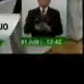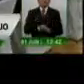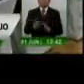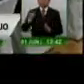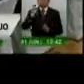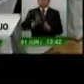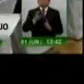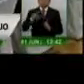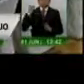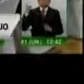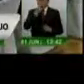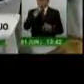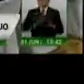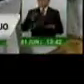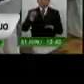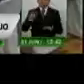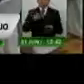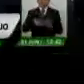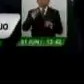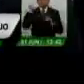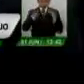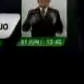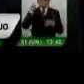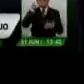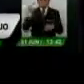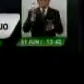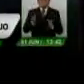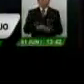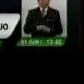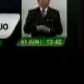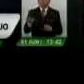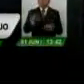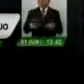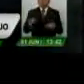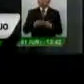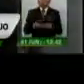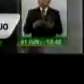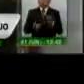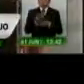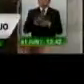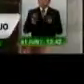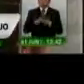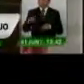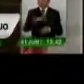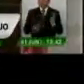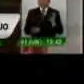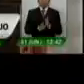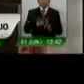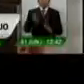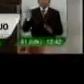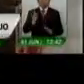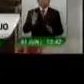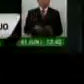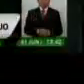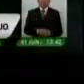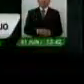Confederación de Empresarios Privados apoya las iniciativas e inversiones del gobierno nacional para aumentar la productividad del desarrollo en el país. Y